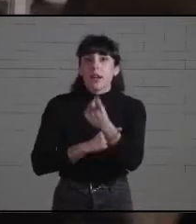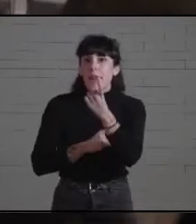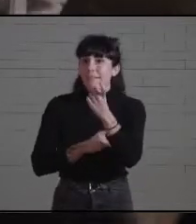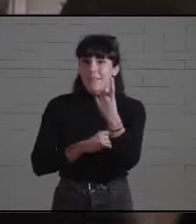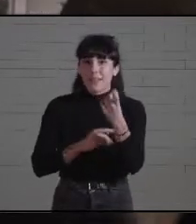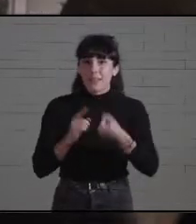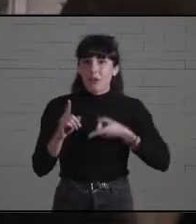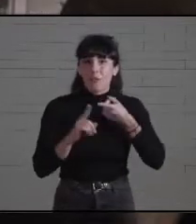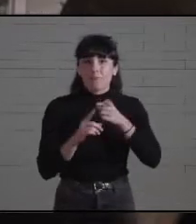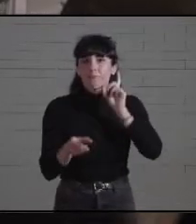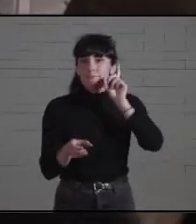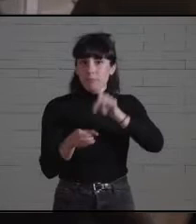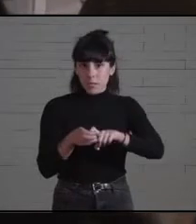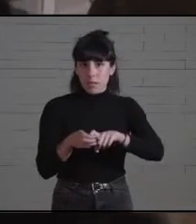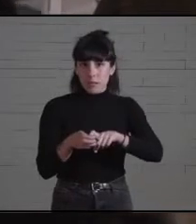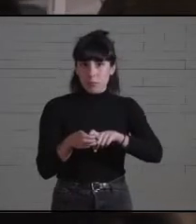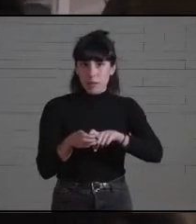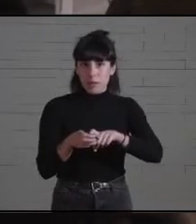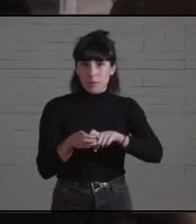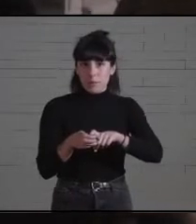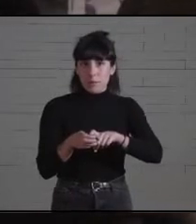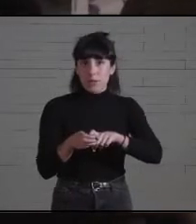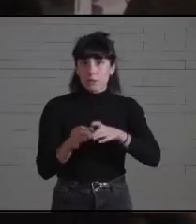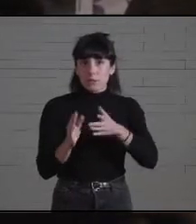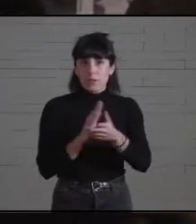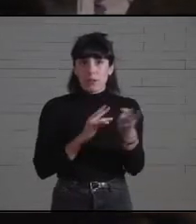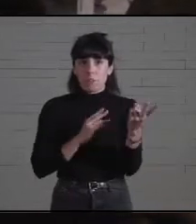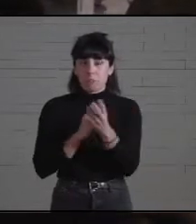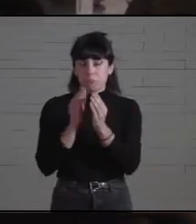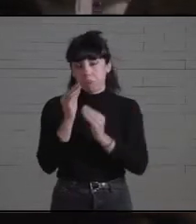participar de forma muy similar,